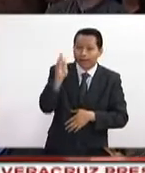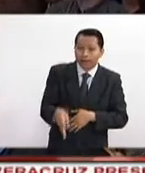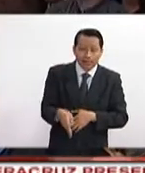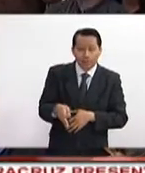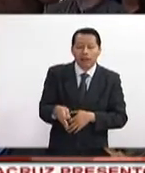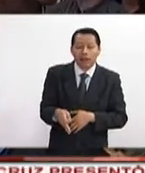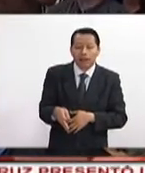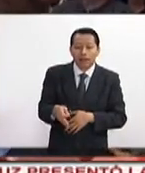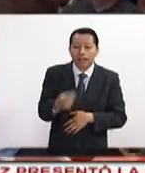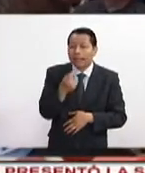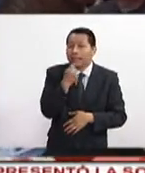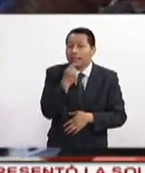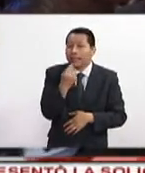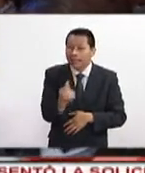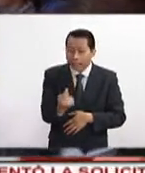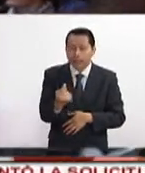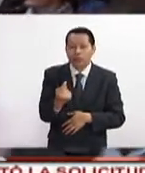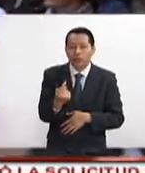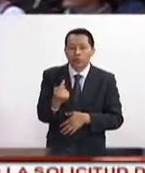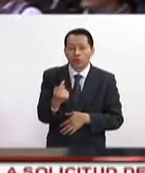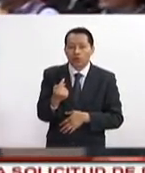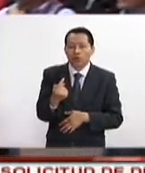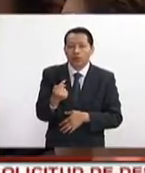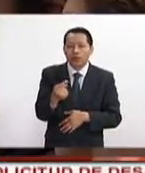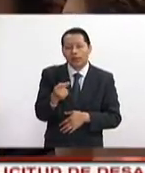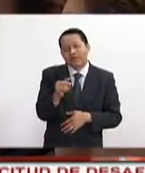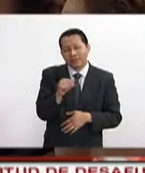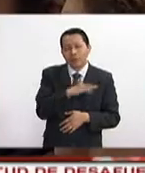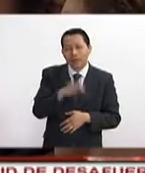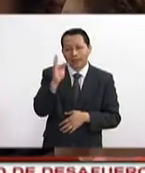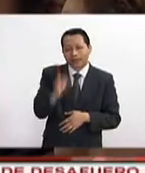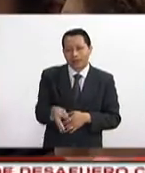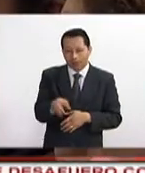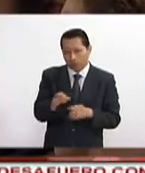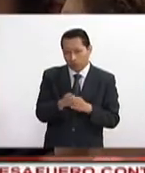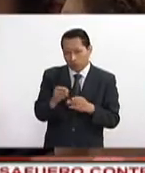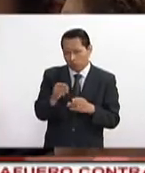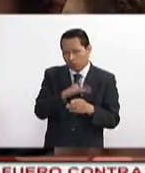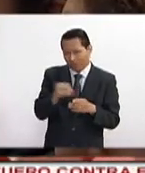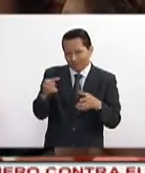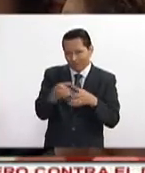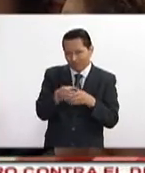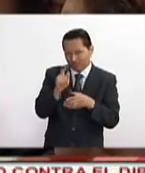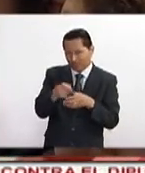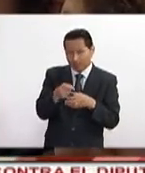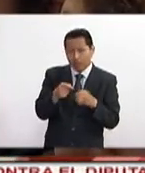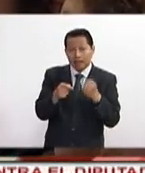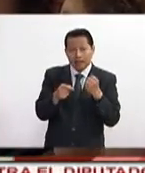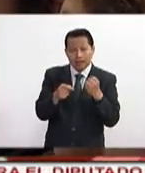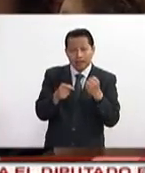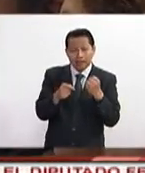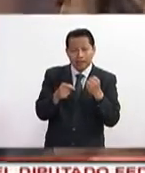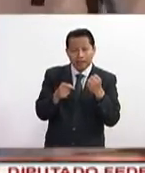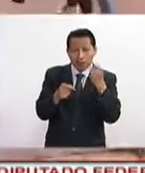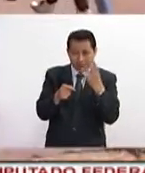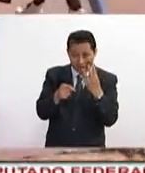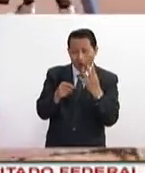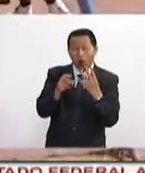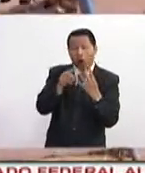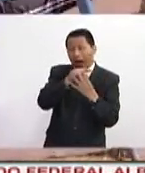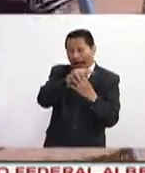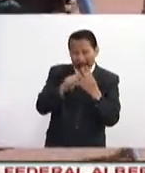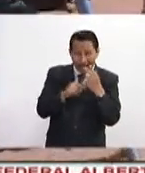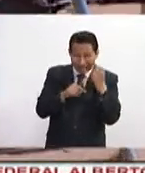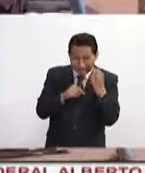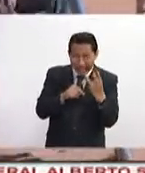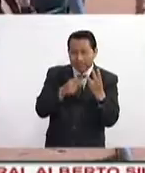que el niño, más bien acepta solo ese grupo, o sea, 3 de cada 4 no aceptan que se